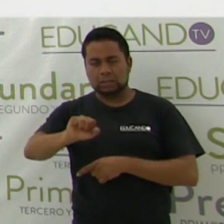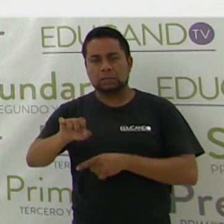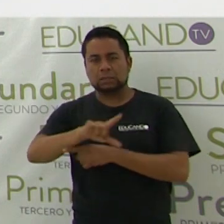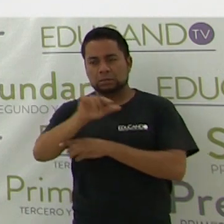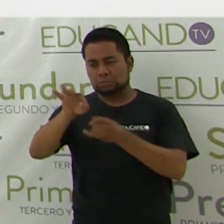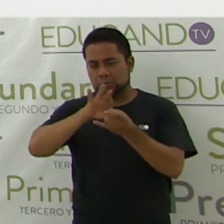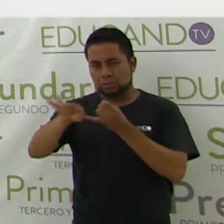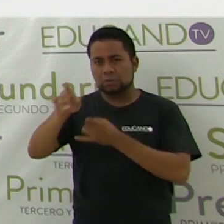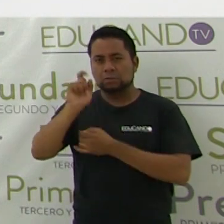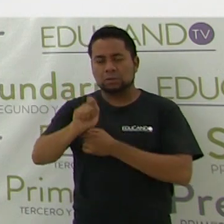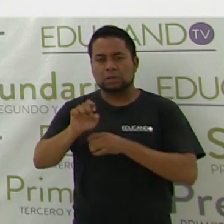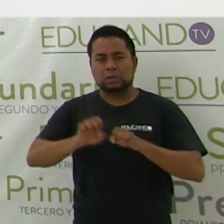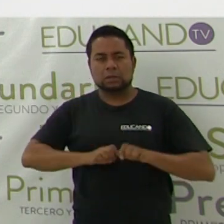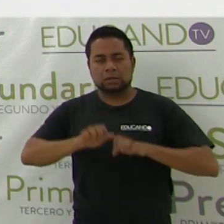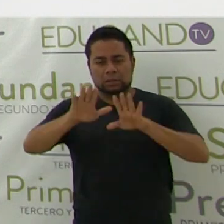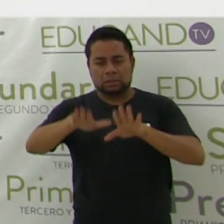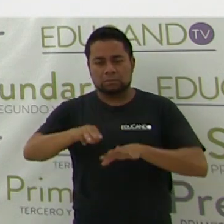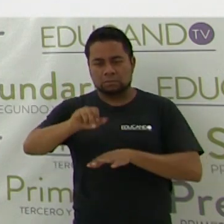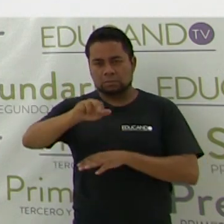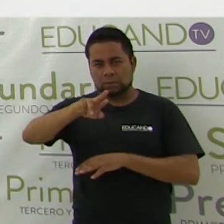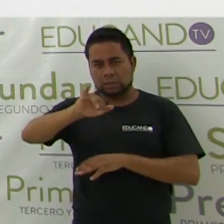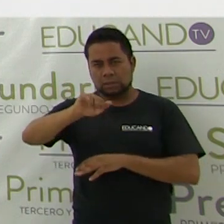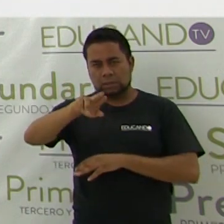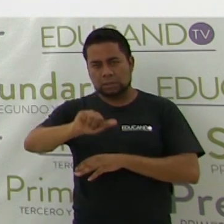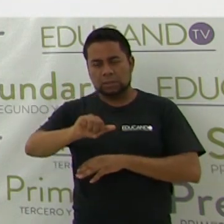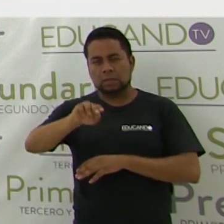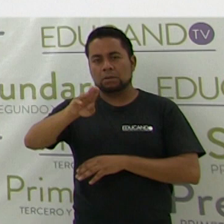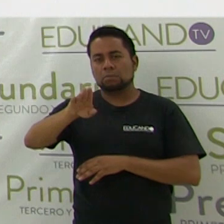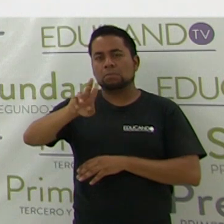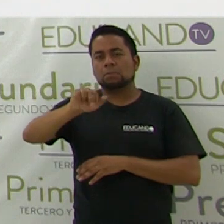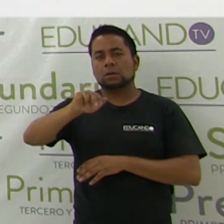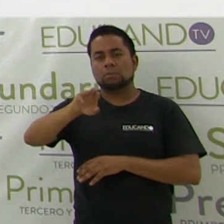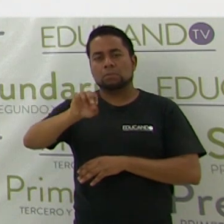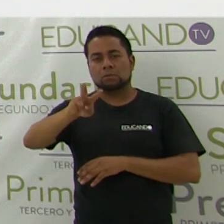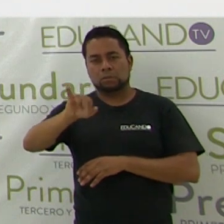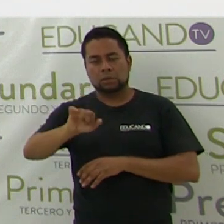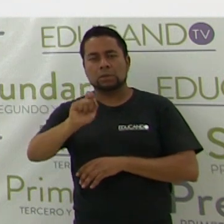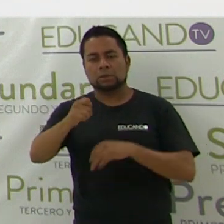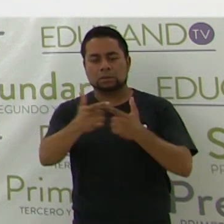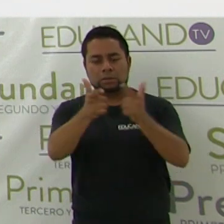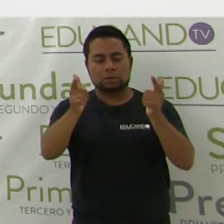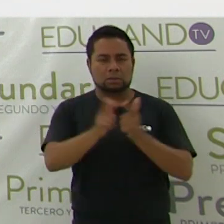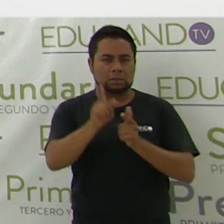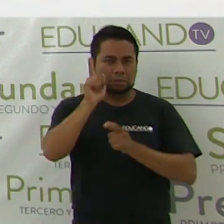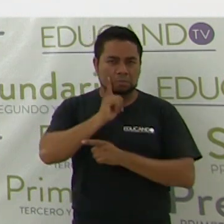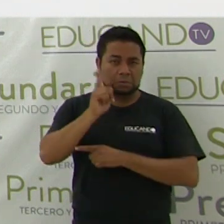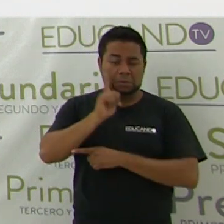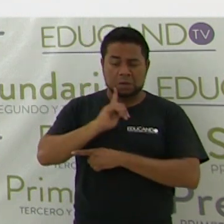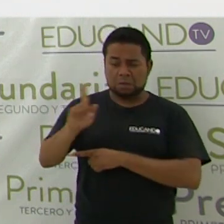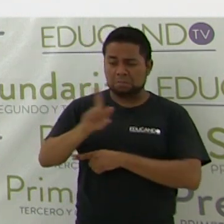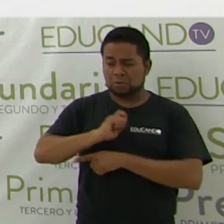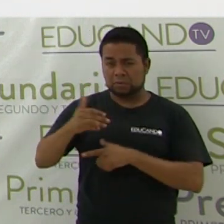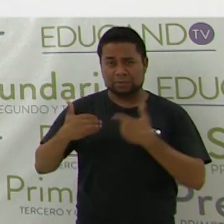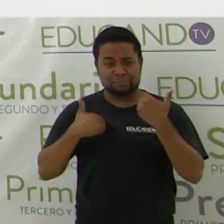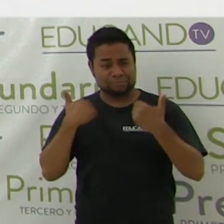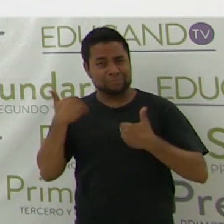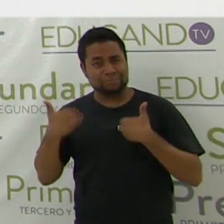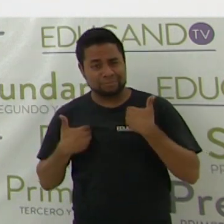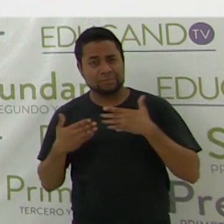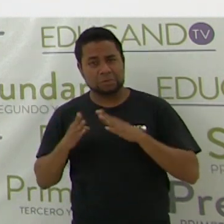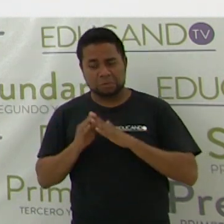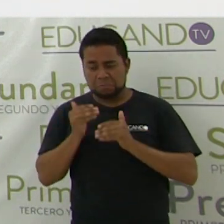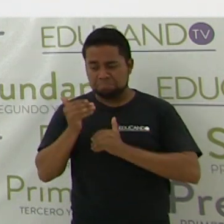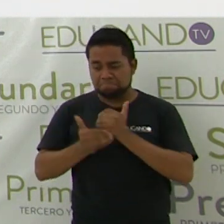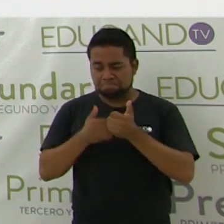acto performativo de Mariana Abramovic, las mujeres, magníficas entusiastas de todos los